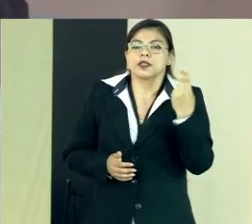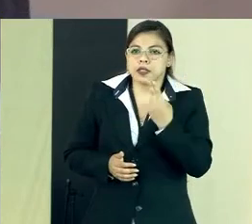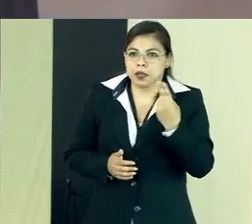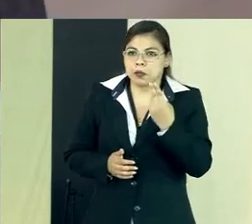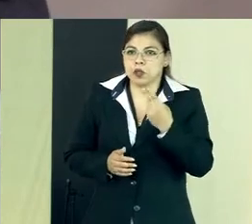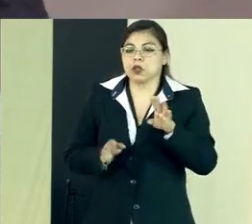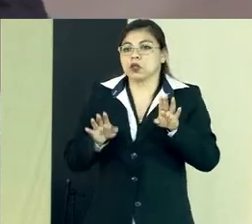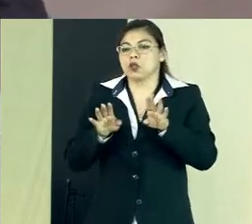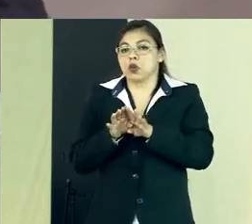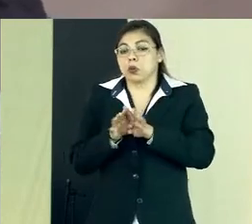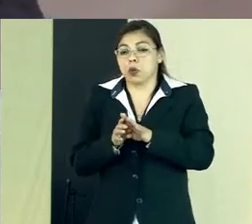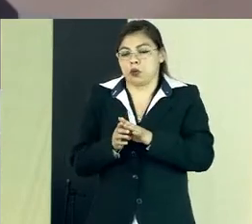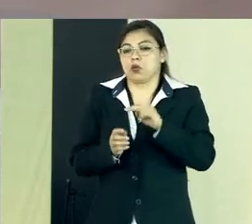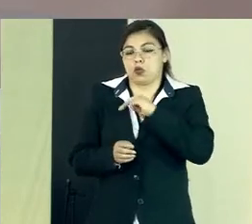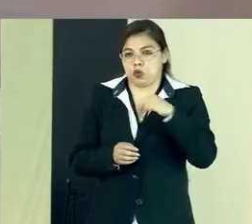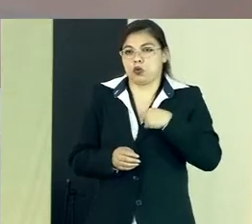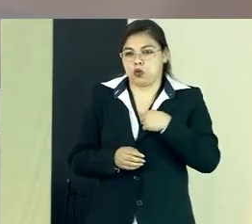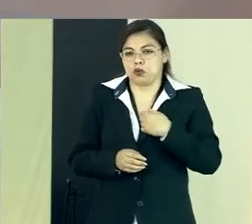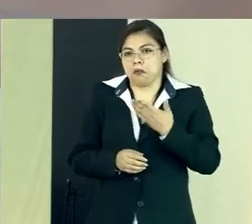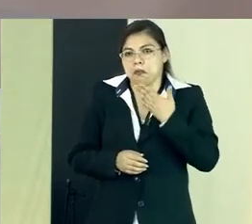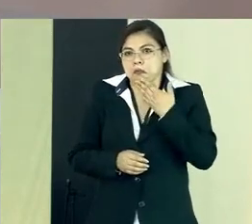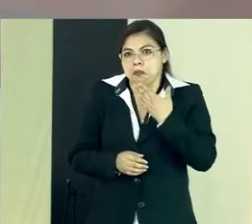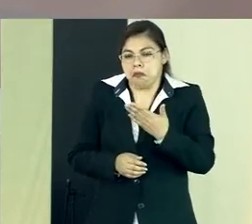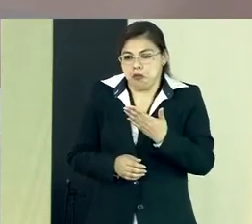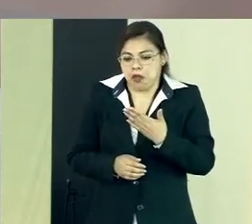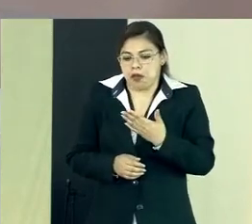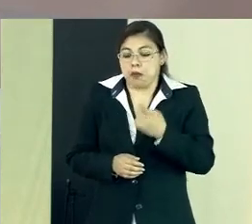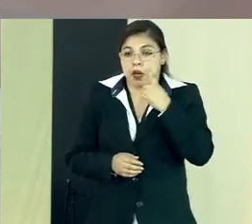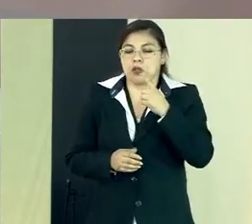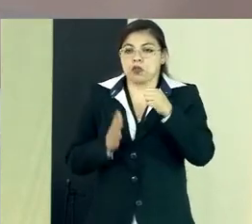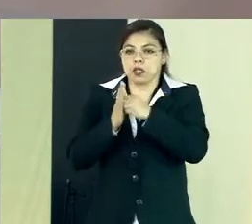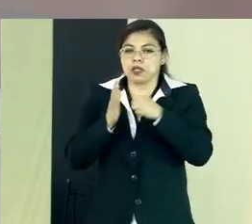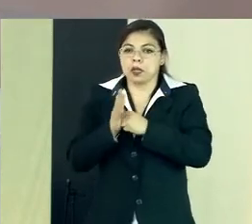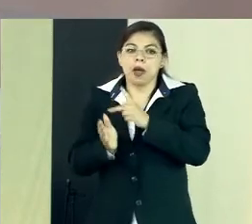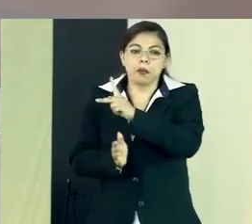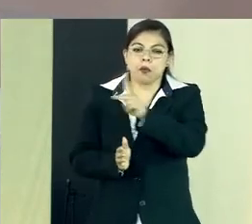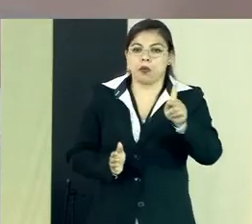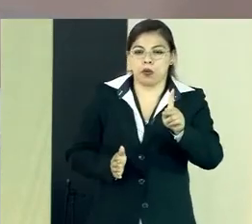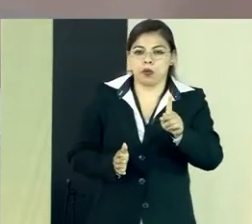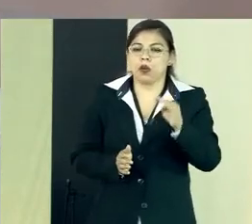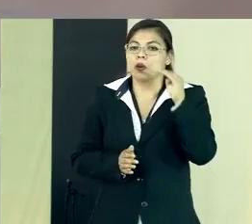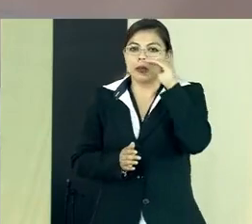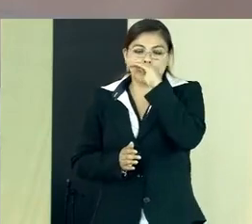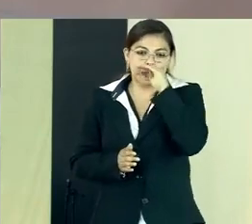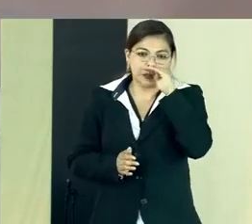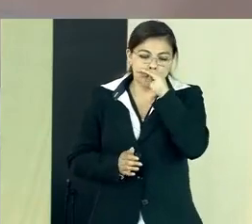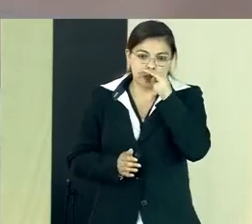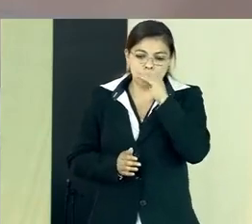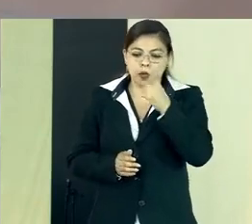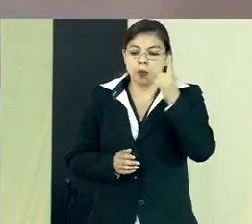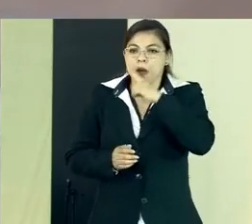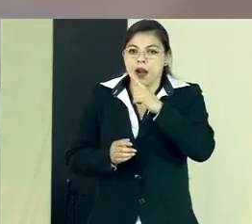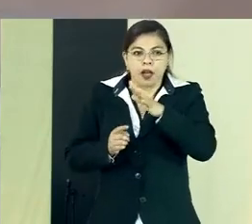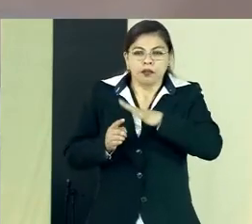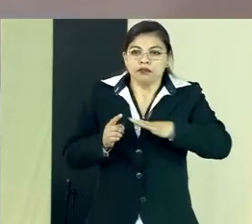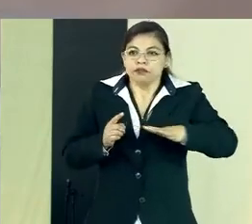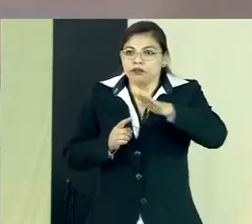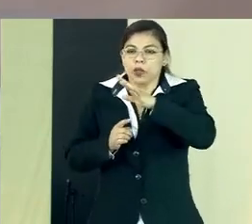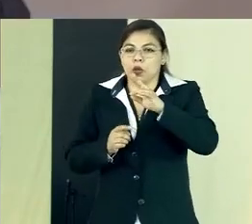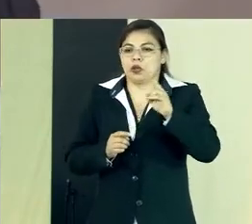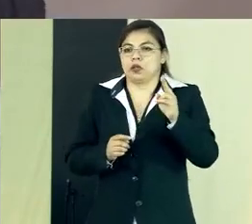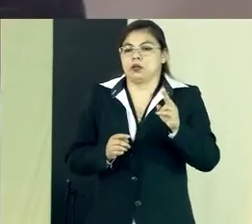como el que merecemos un sistema público un sistema gratuito de cobertura universal